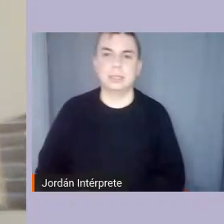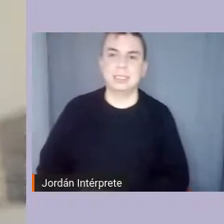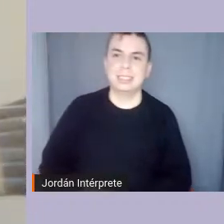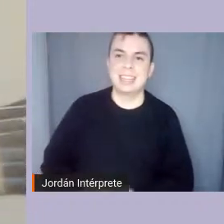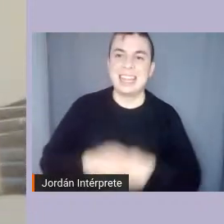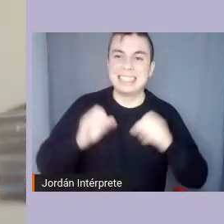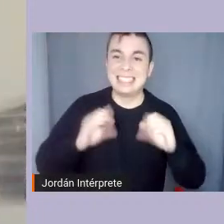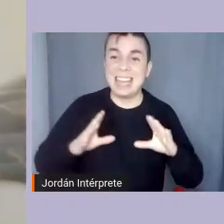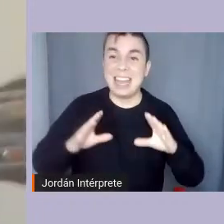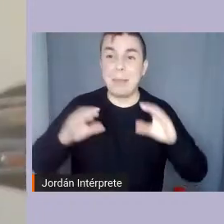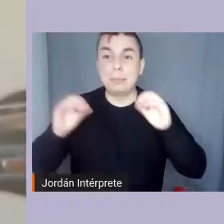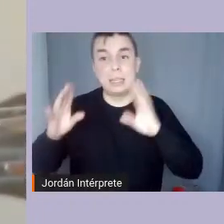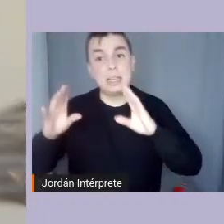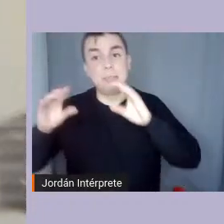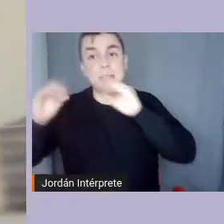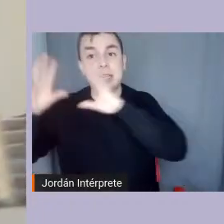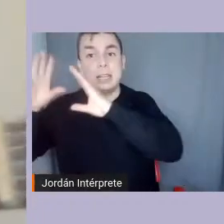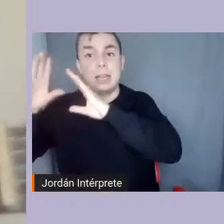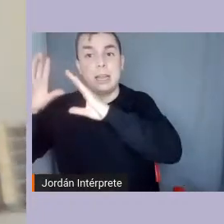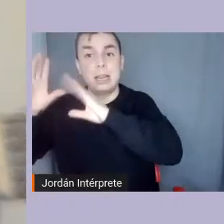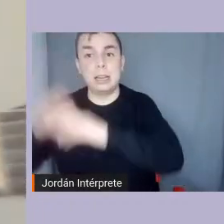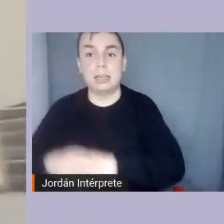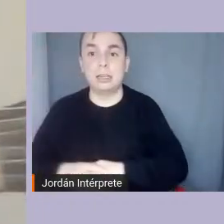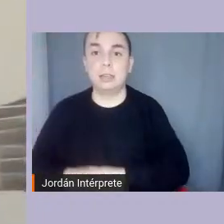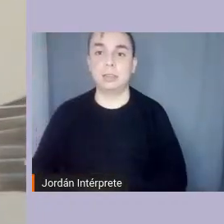Sim, sim, sim.